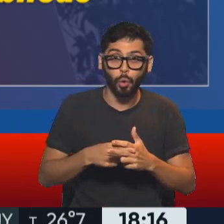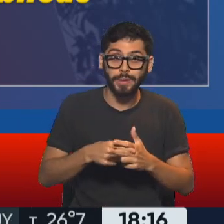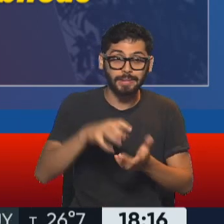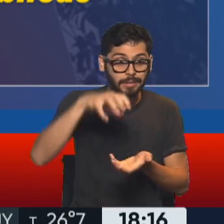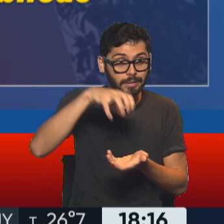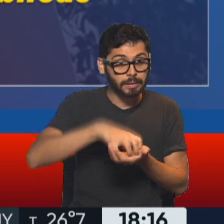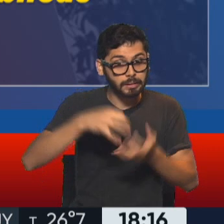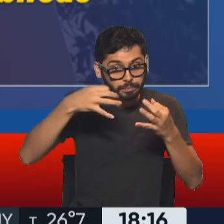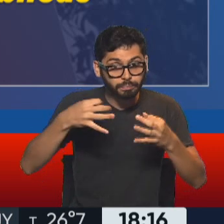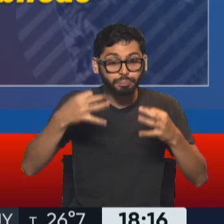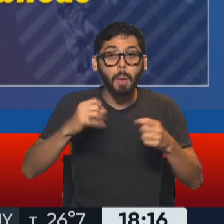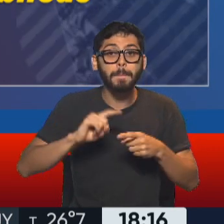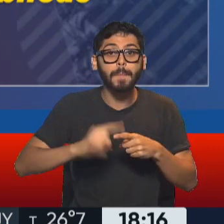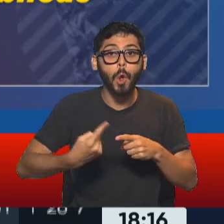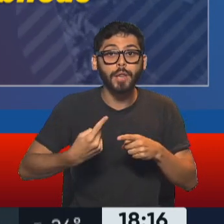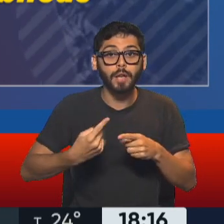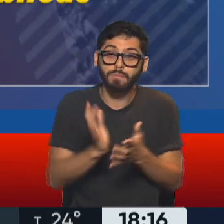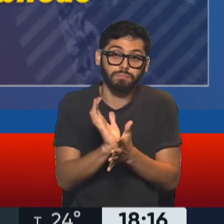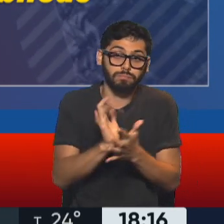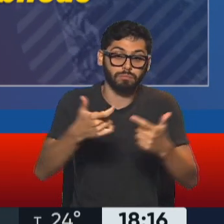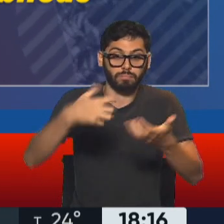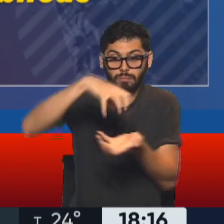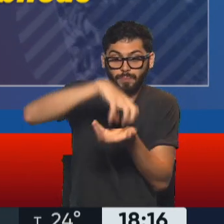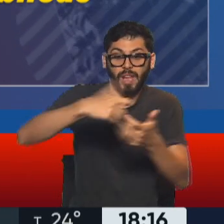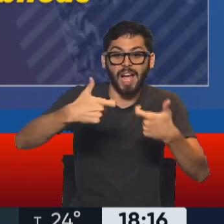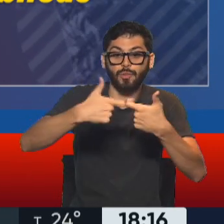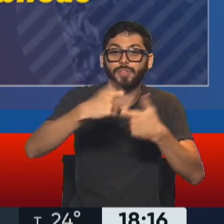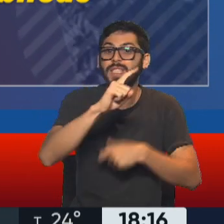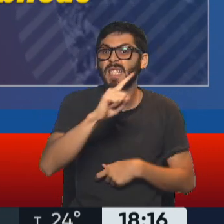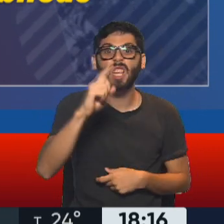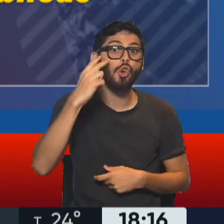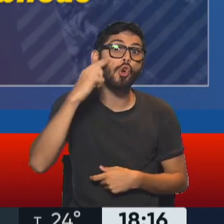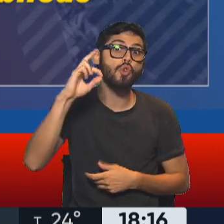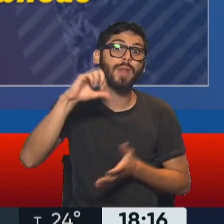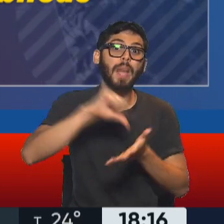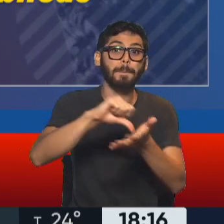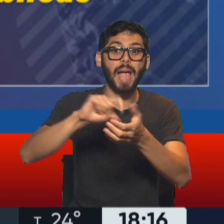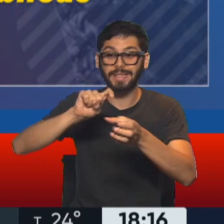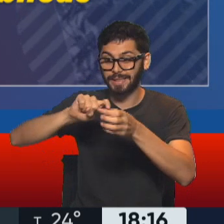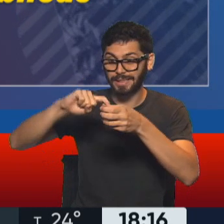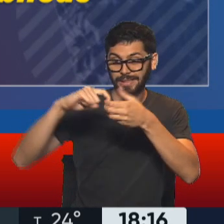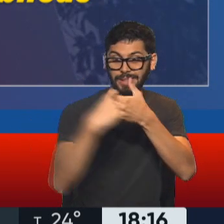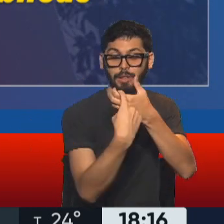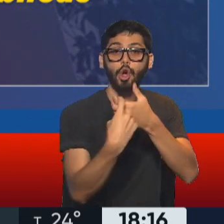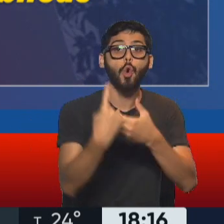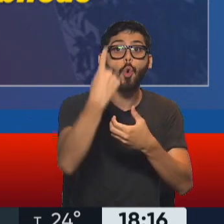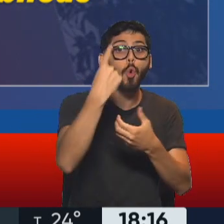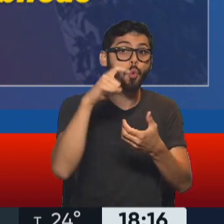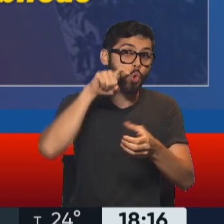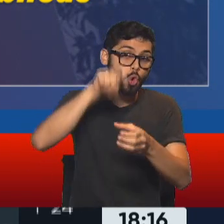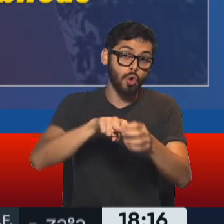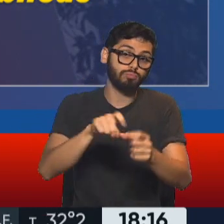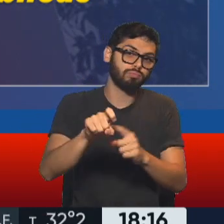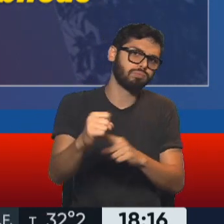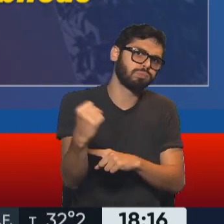Es una asociación entre 190 países en el cual hay un socio muy fuerte con respecto al resto que se llama Estados